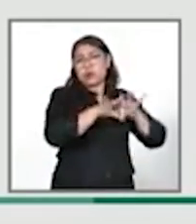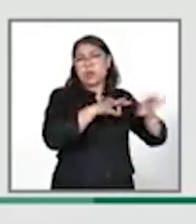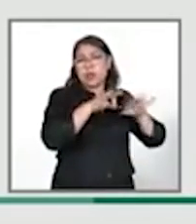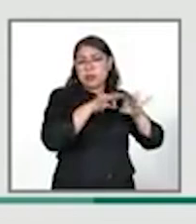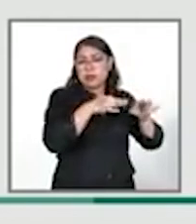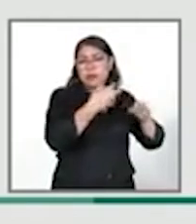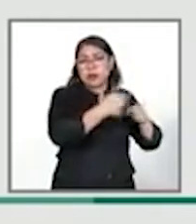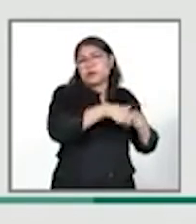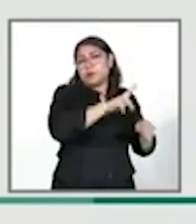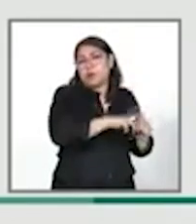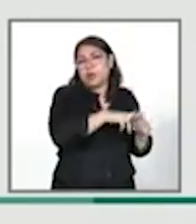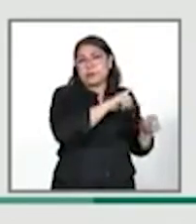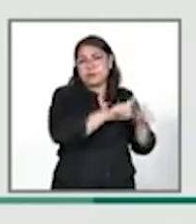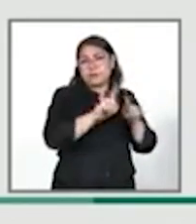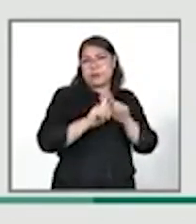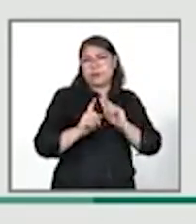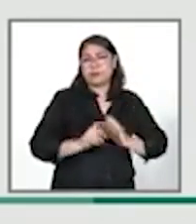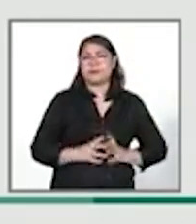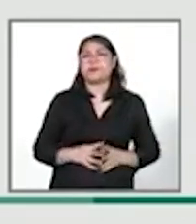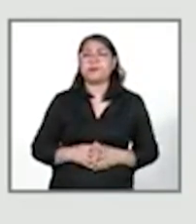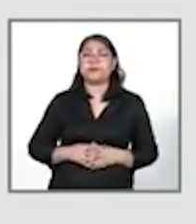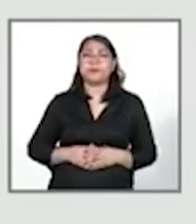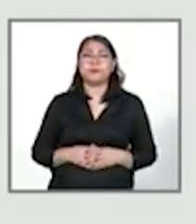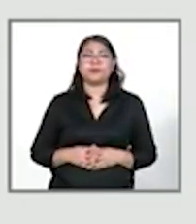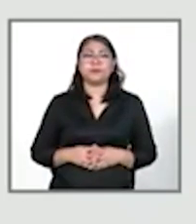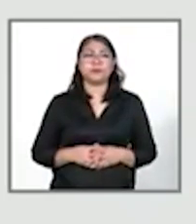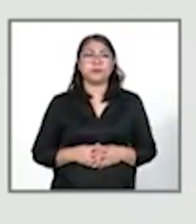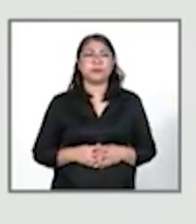un total de 905.